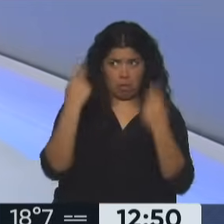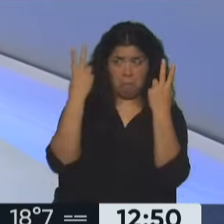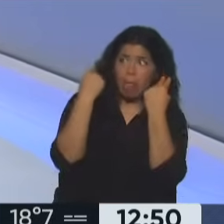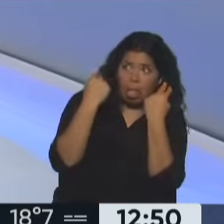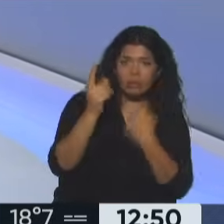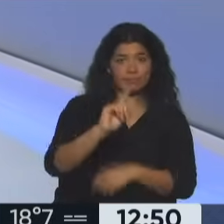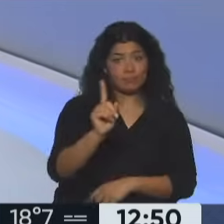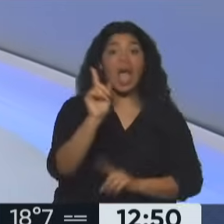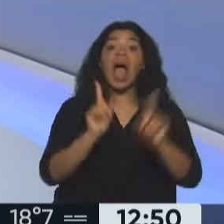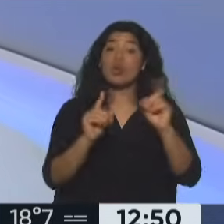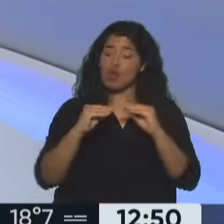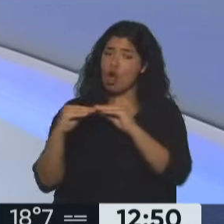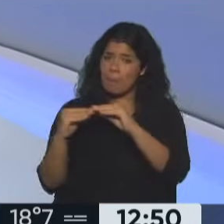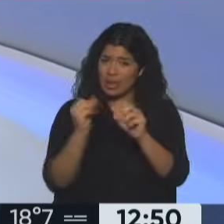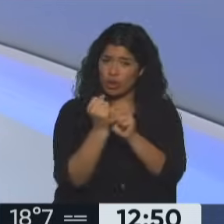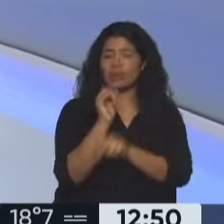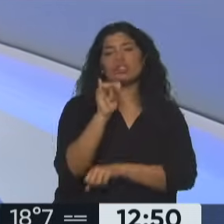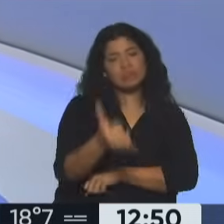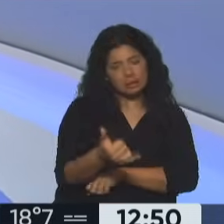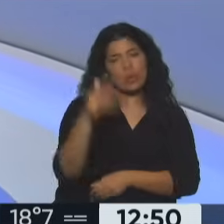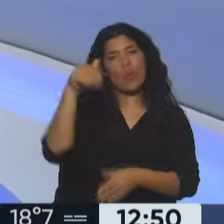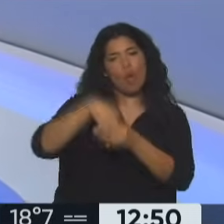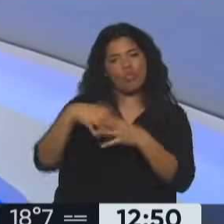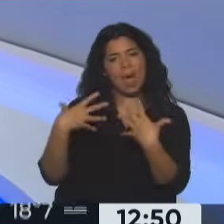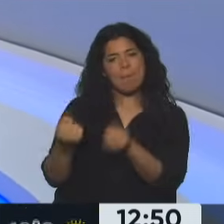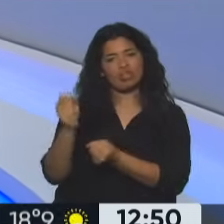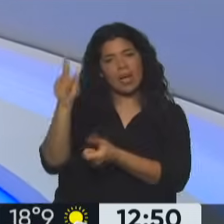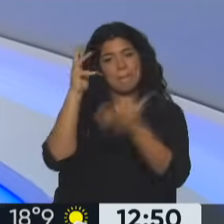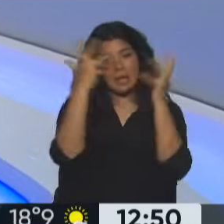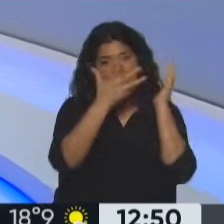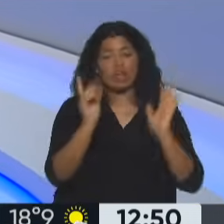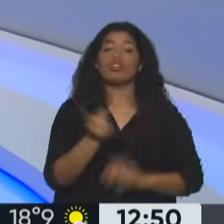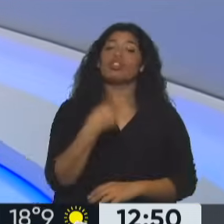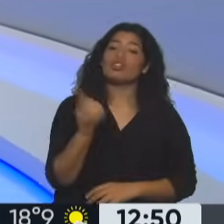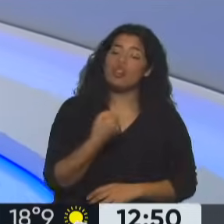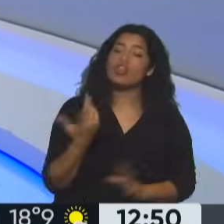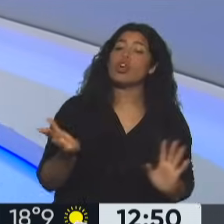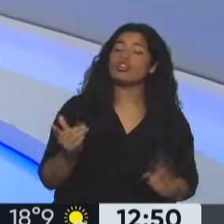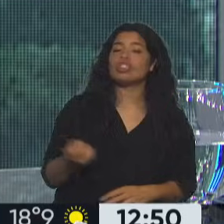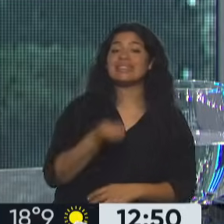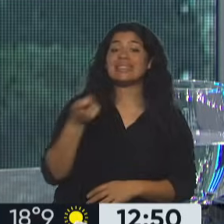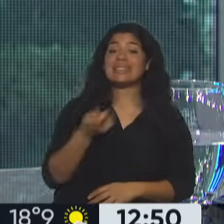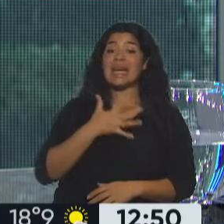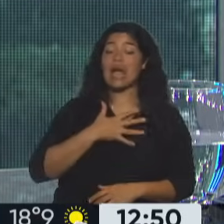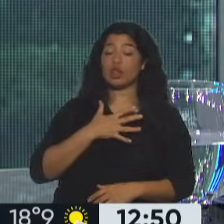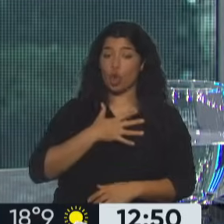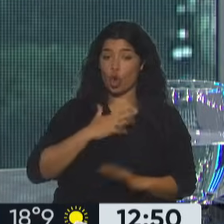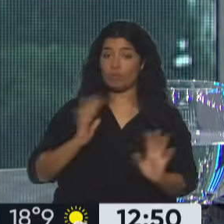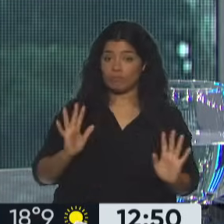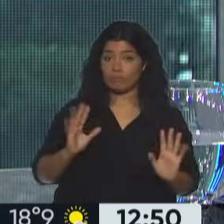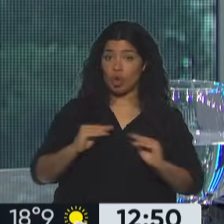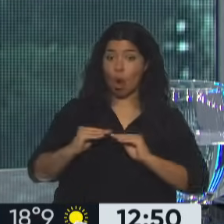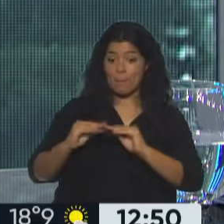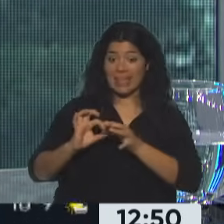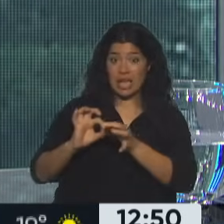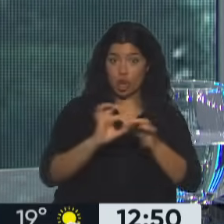sí que votaron a Miley y nosotros En el sentido como sindicato como los compañeros agremiados